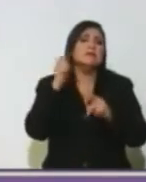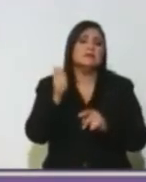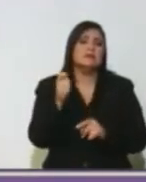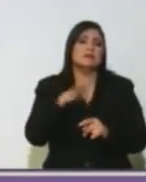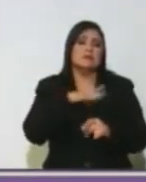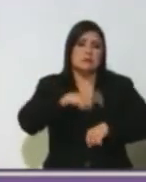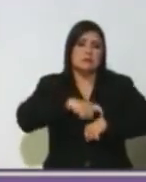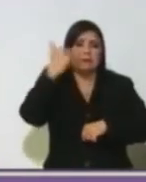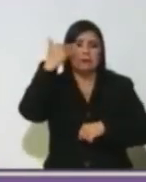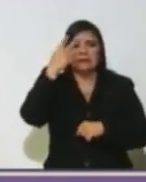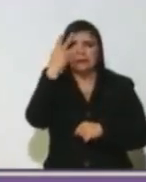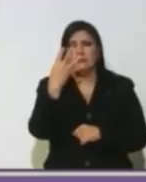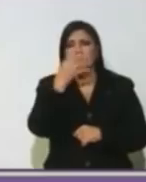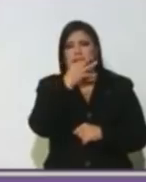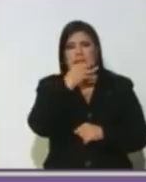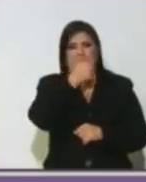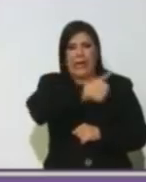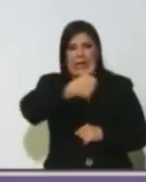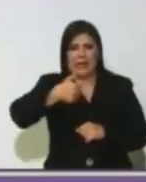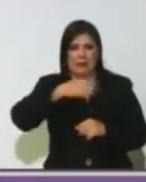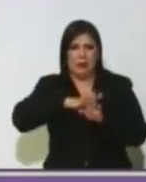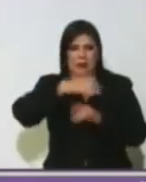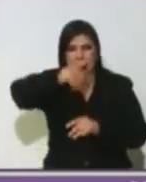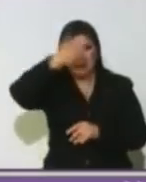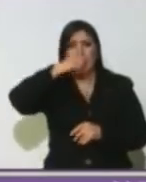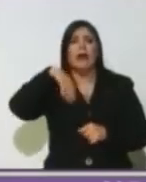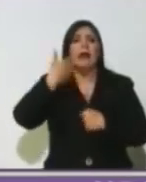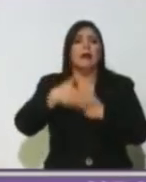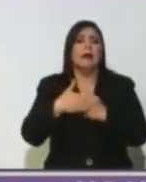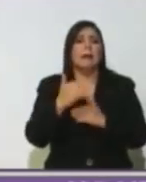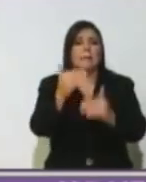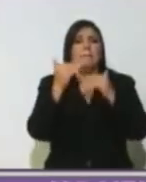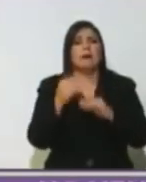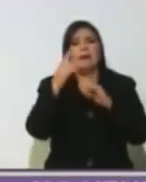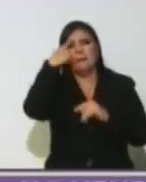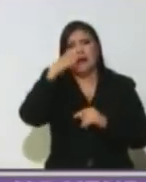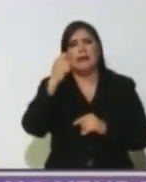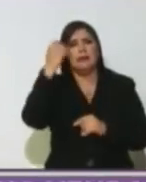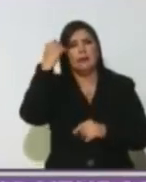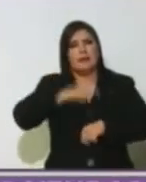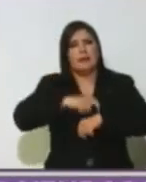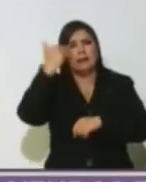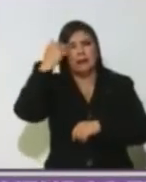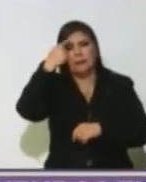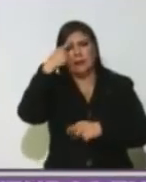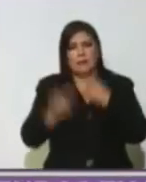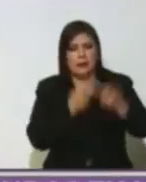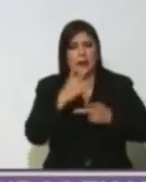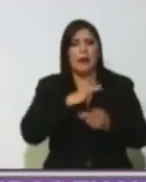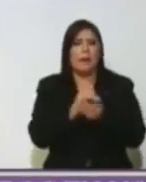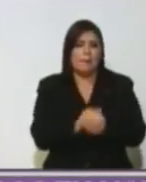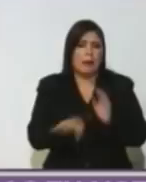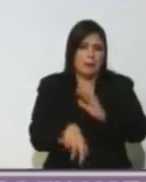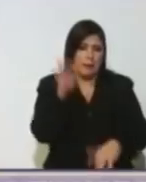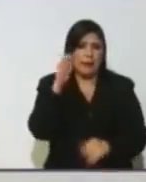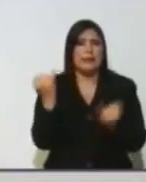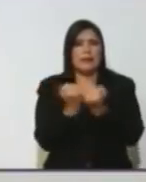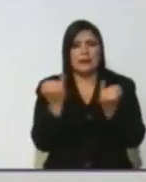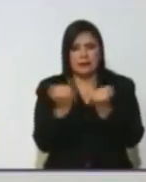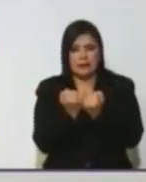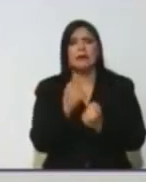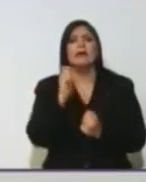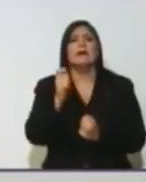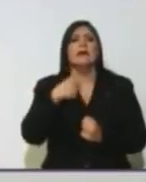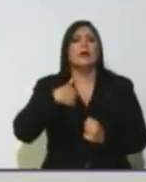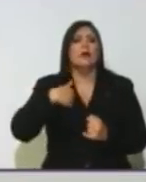tiempo de los cuatro minutos que cada uno tiene y pasamos al tiempo de las preguntas que también está sorteado bueno y entonces les recuerdo yo haré la pregunta